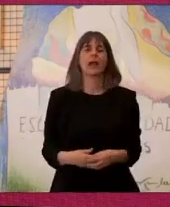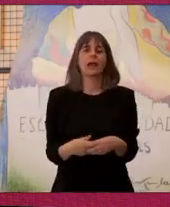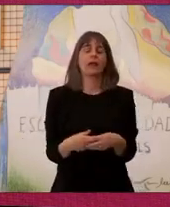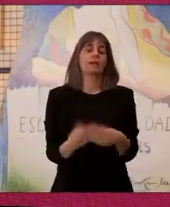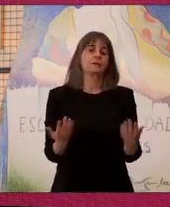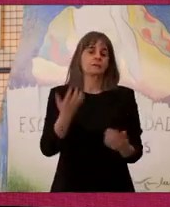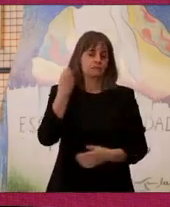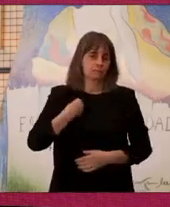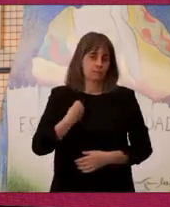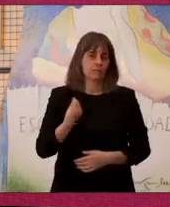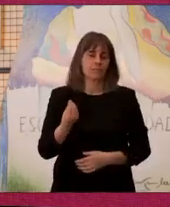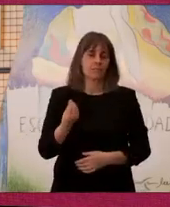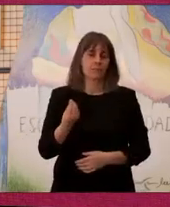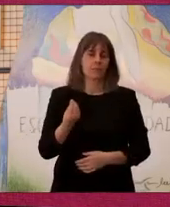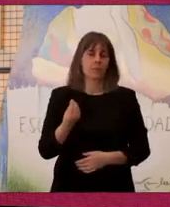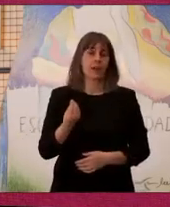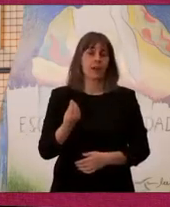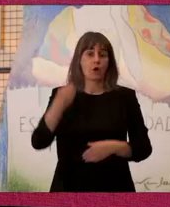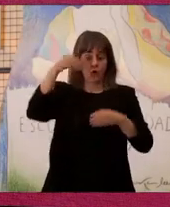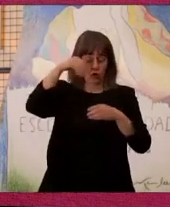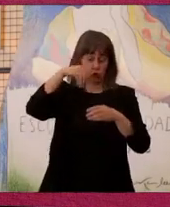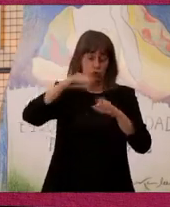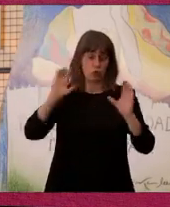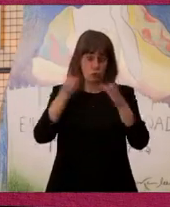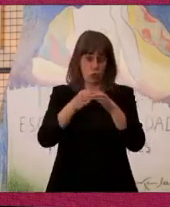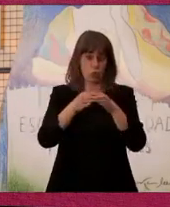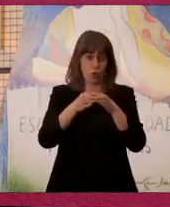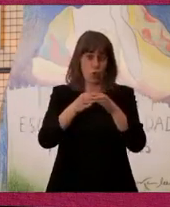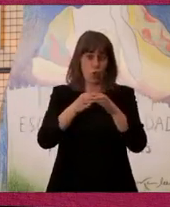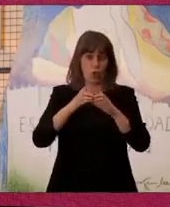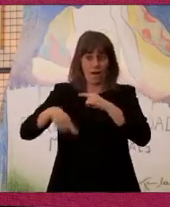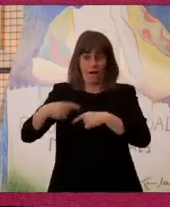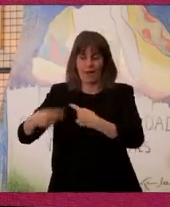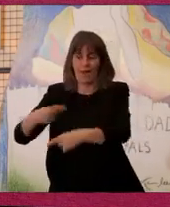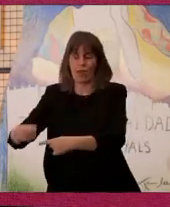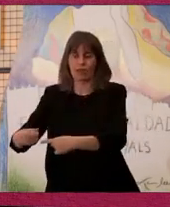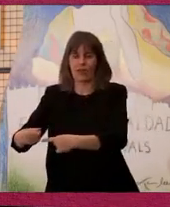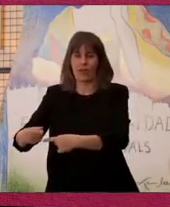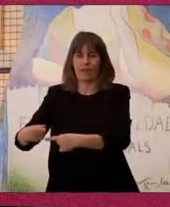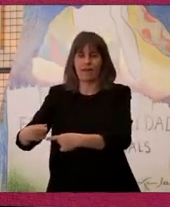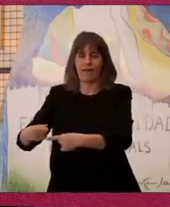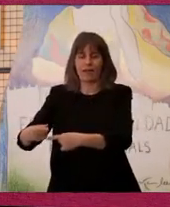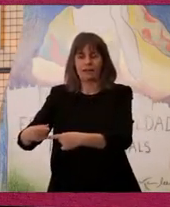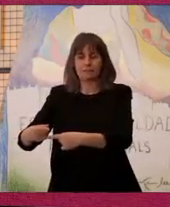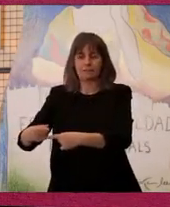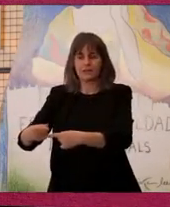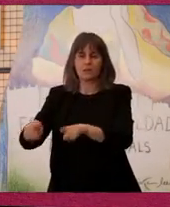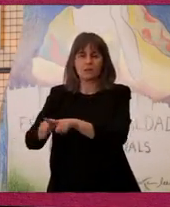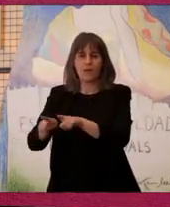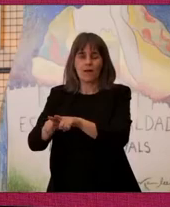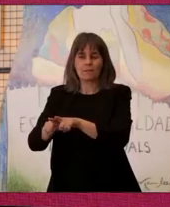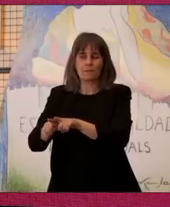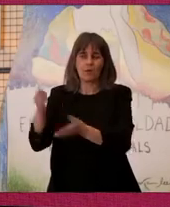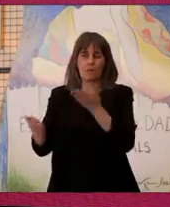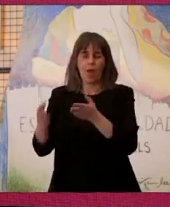intragrupo generacional el que influye que digamos el vínculo intergeneracional no